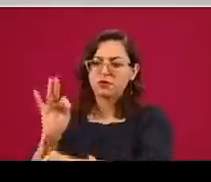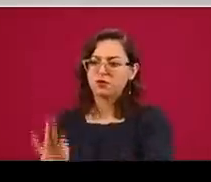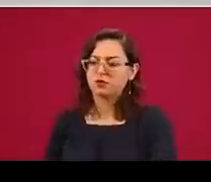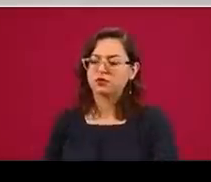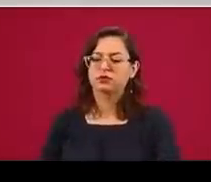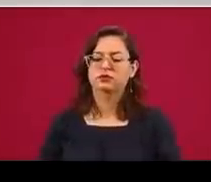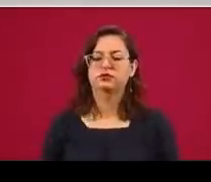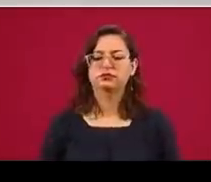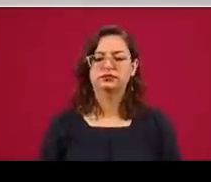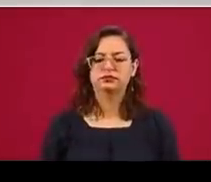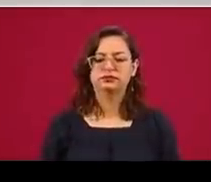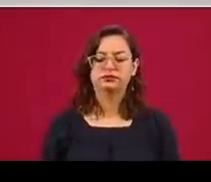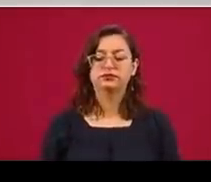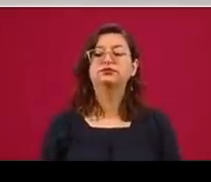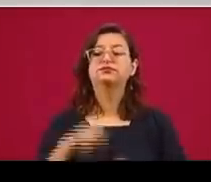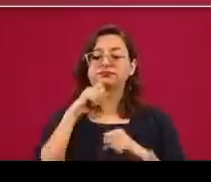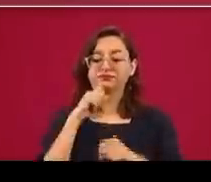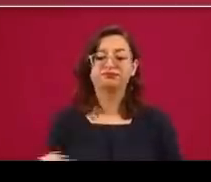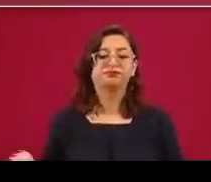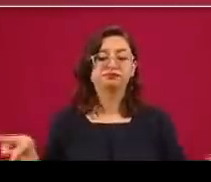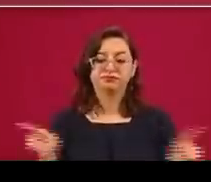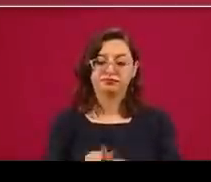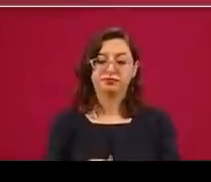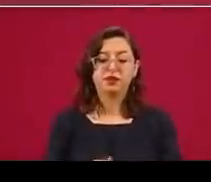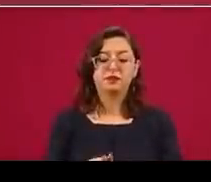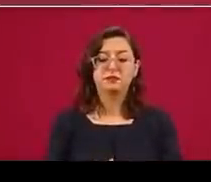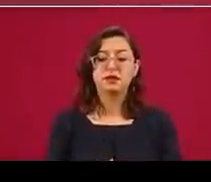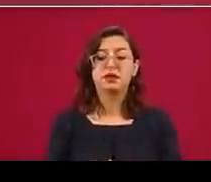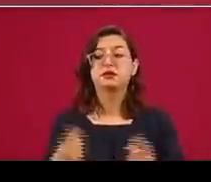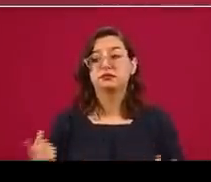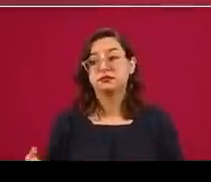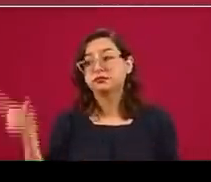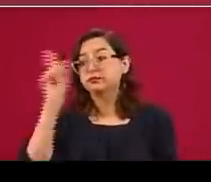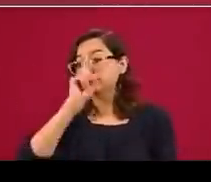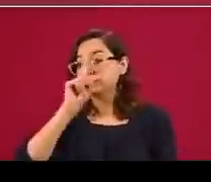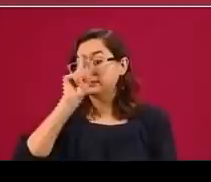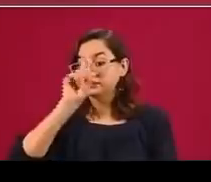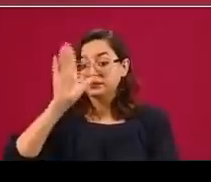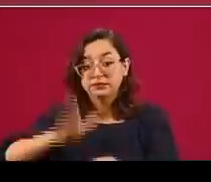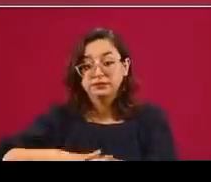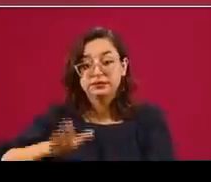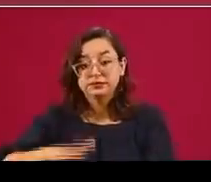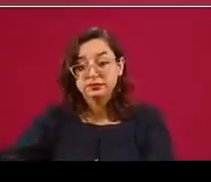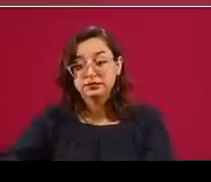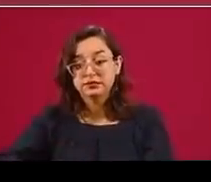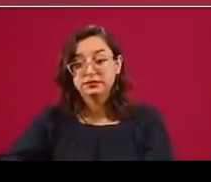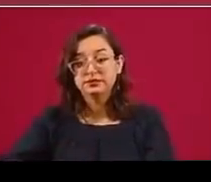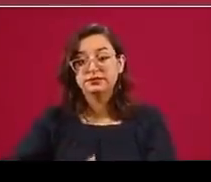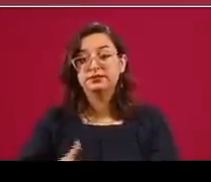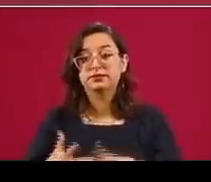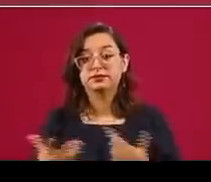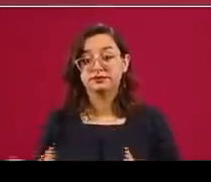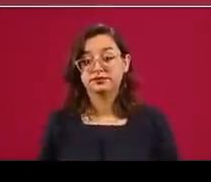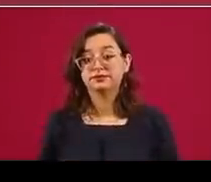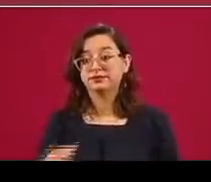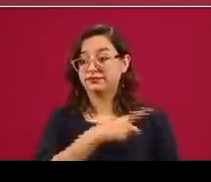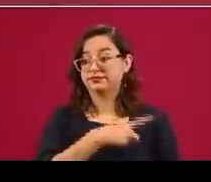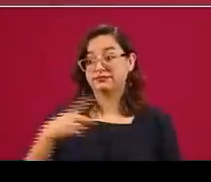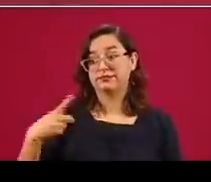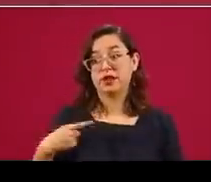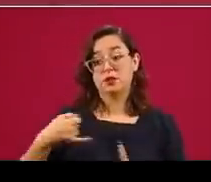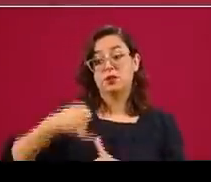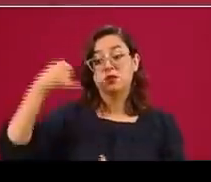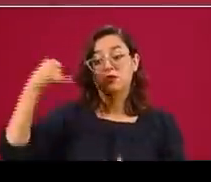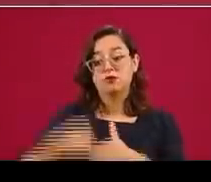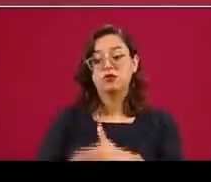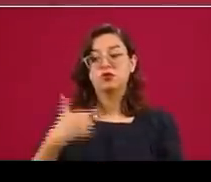Guanajuato. También con la recomendación respetuosa de que se haga una revisión sobre